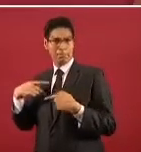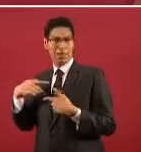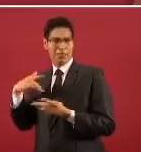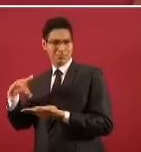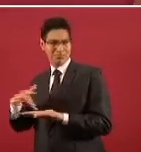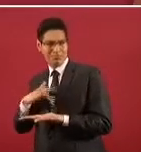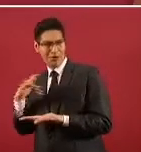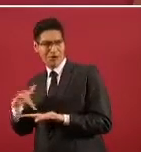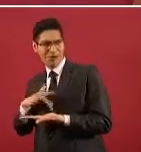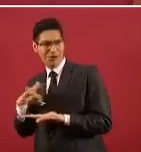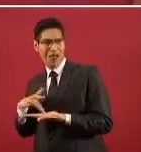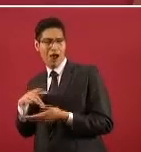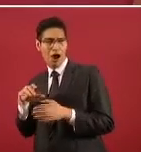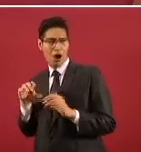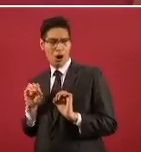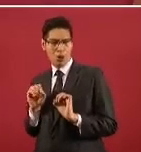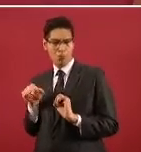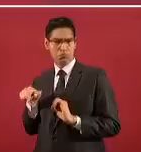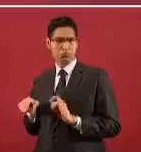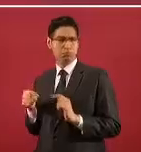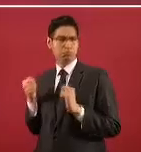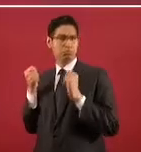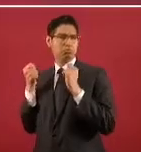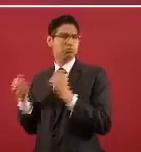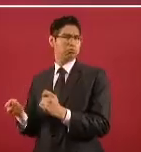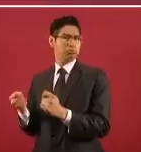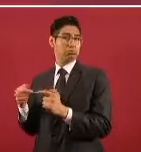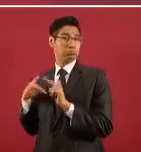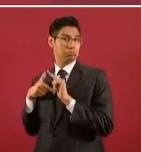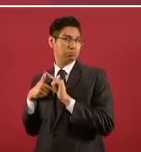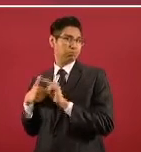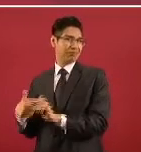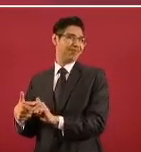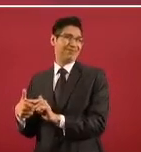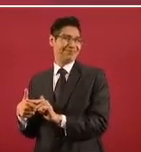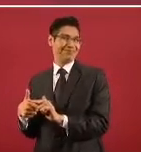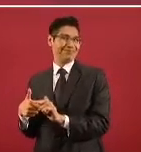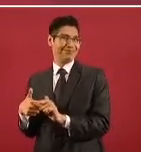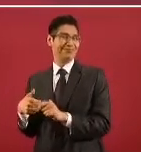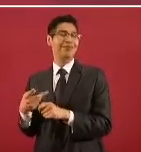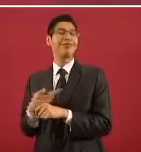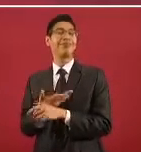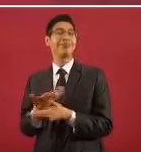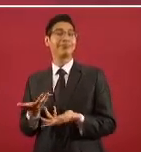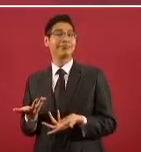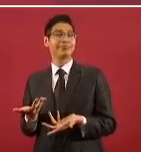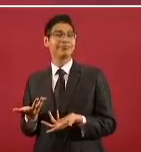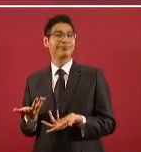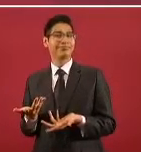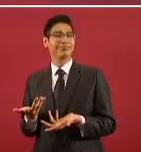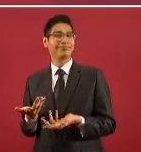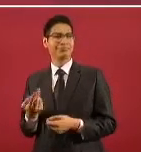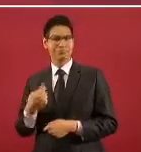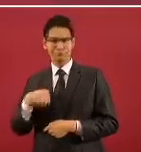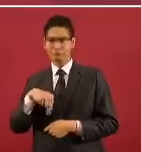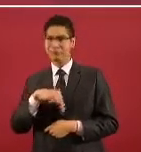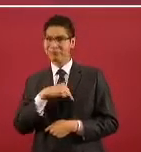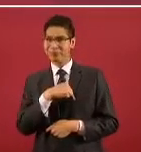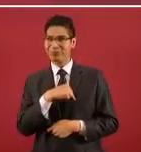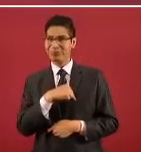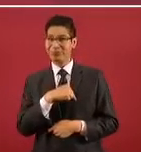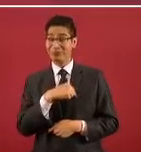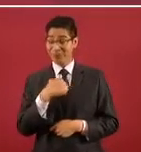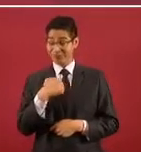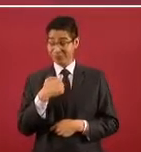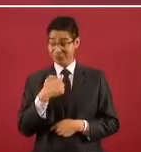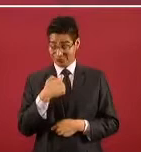mantienen su actitud hostil al gobierno, sin eso, yo lo que